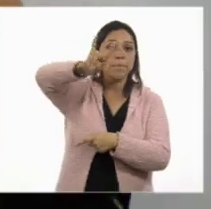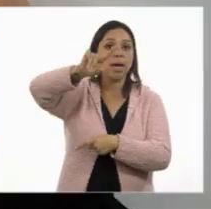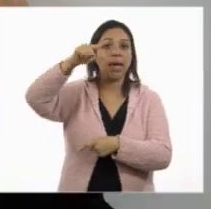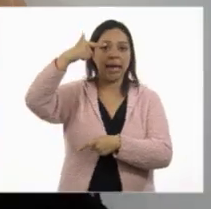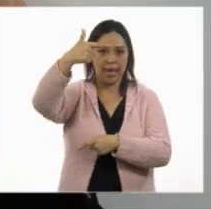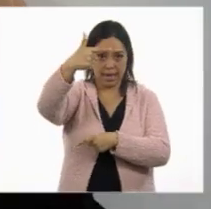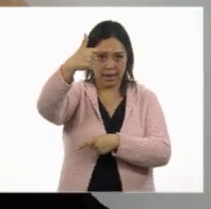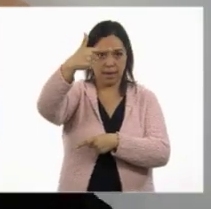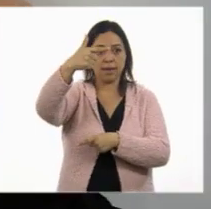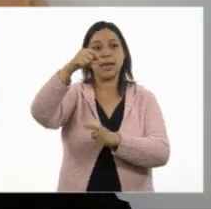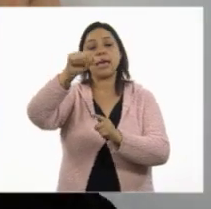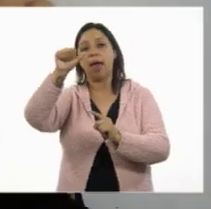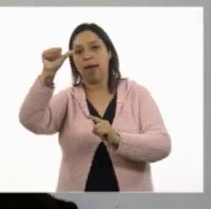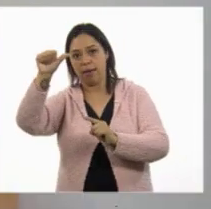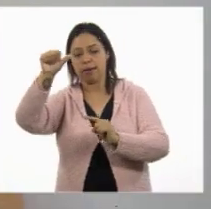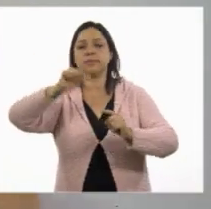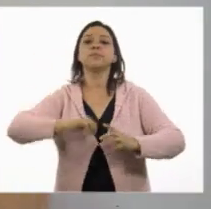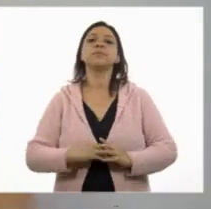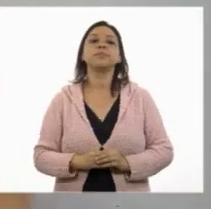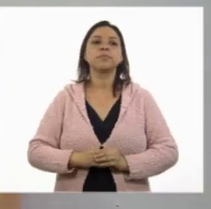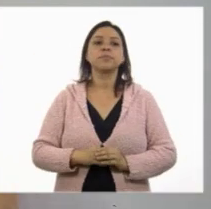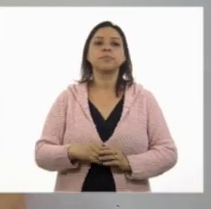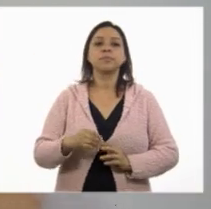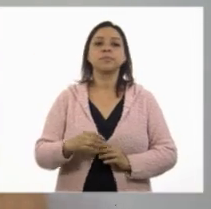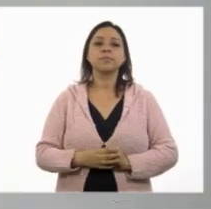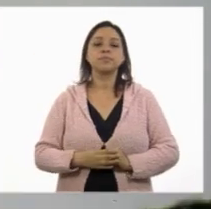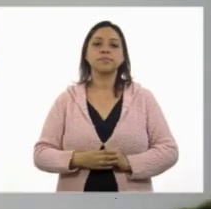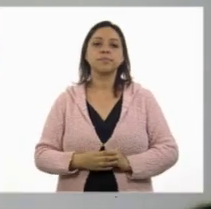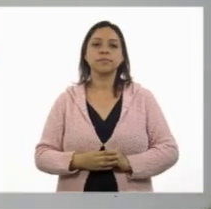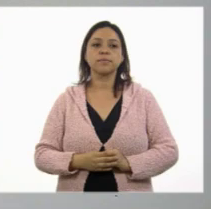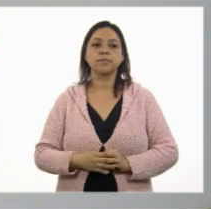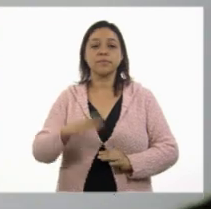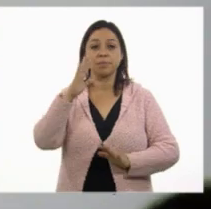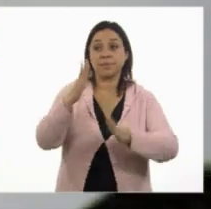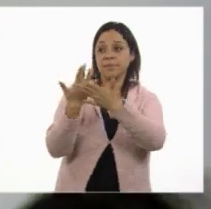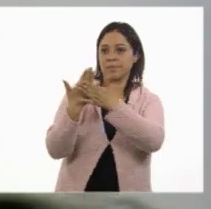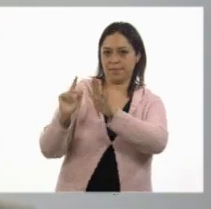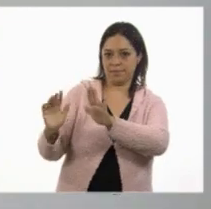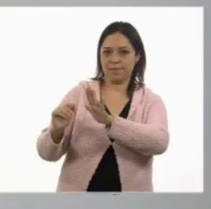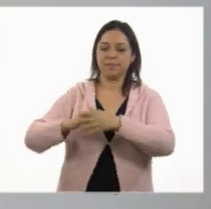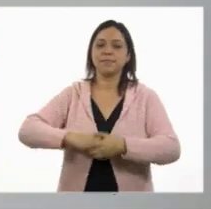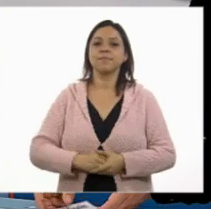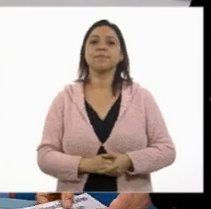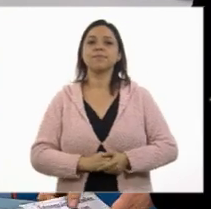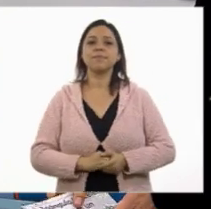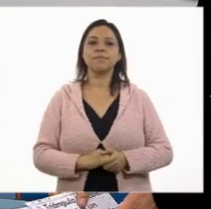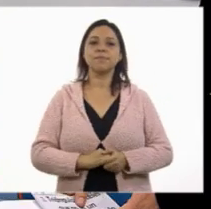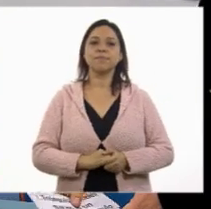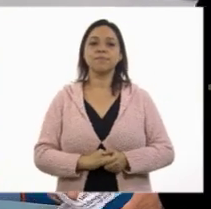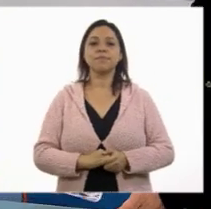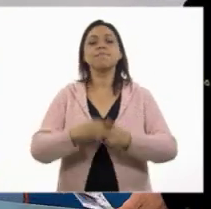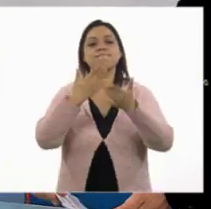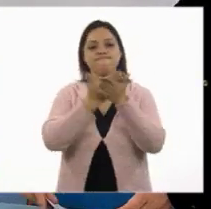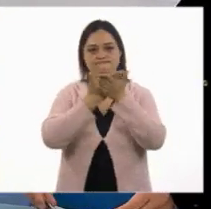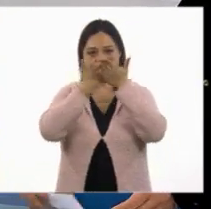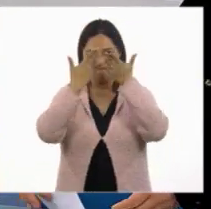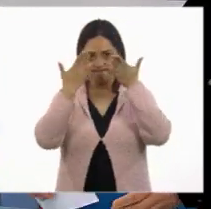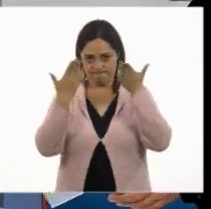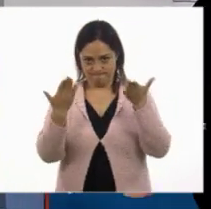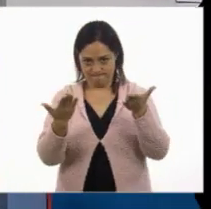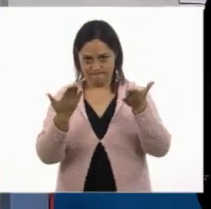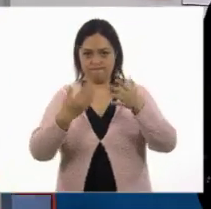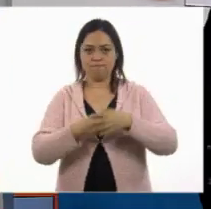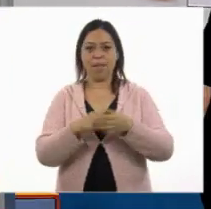Muy bien. La tengo más chiquita. Ahorita ¿Todavía? sí. Ahora,